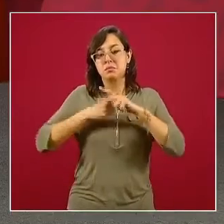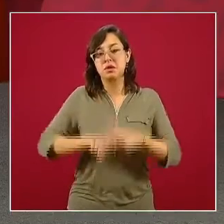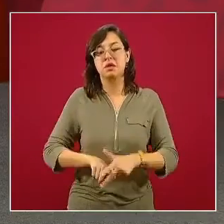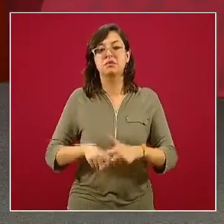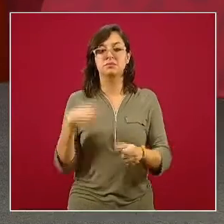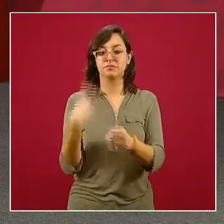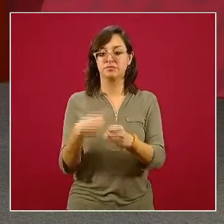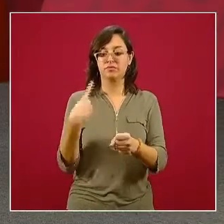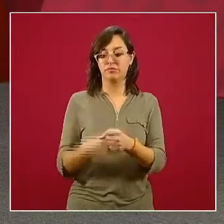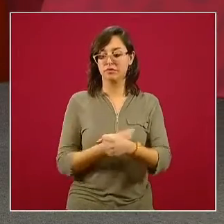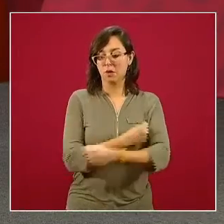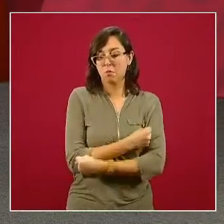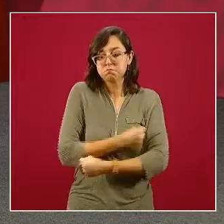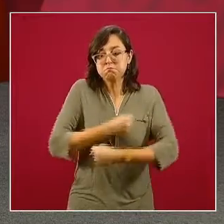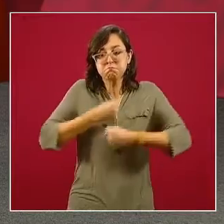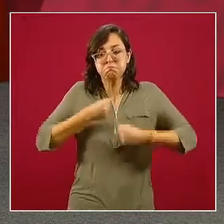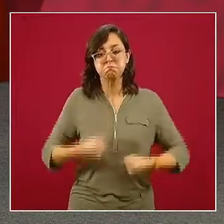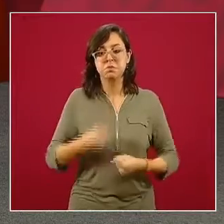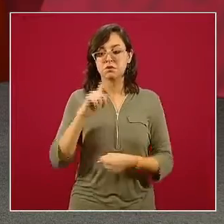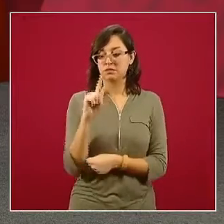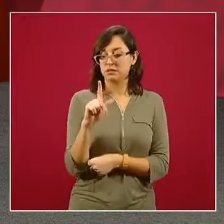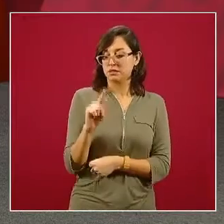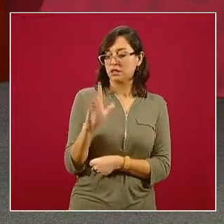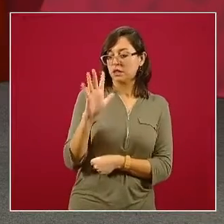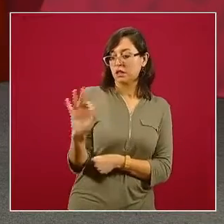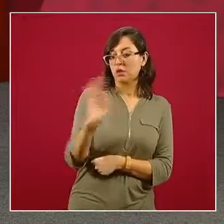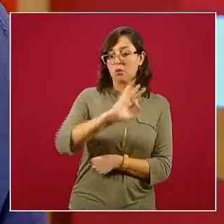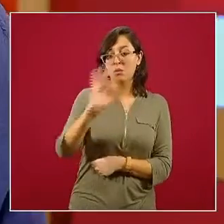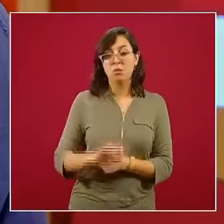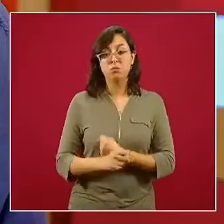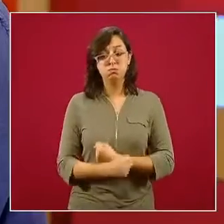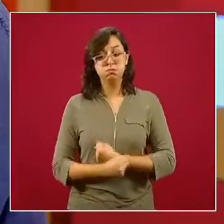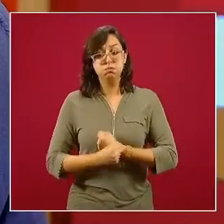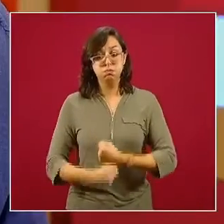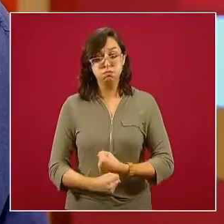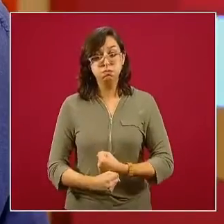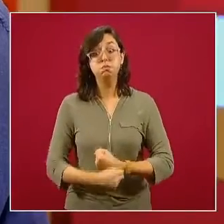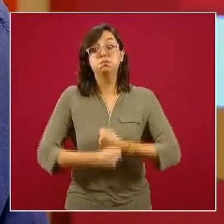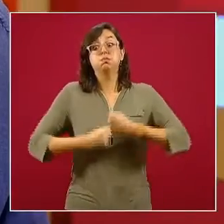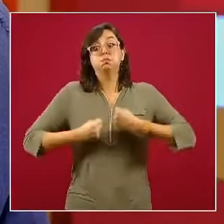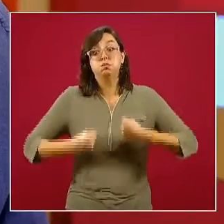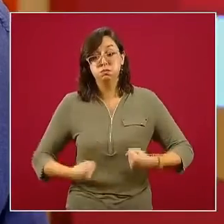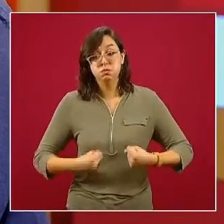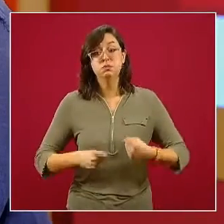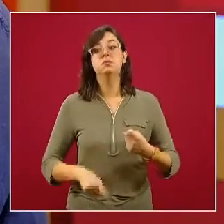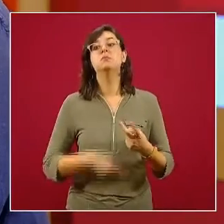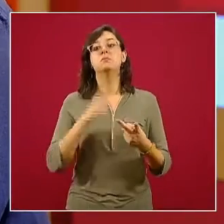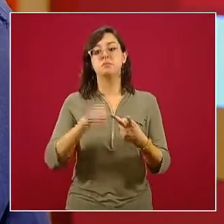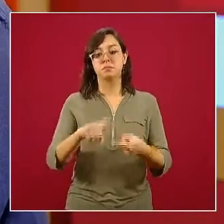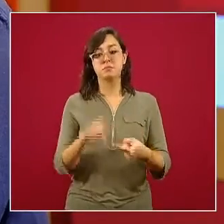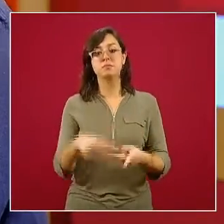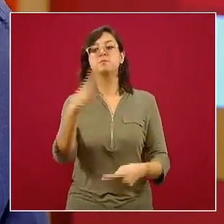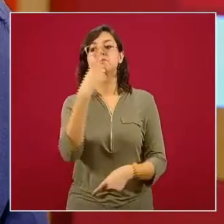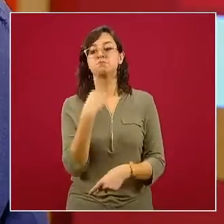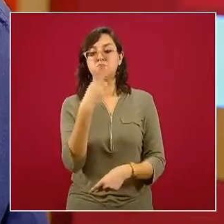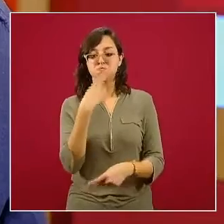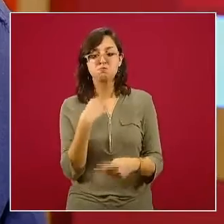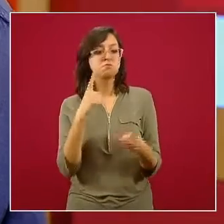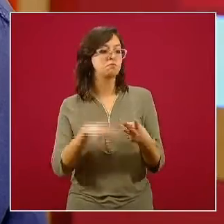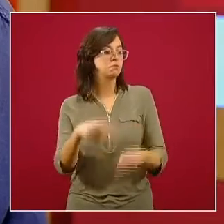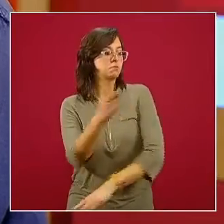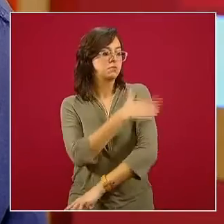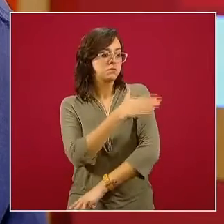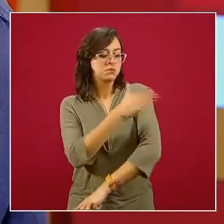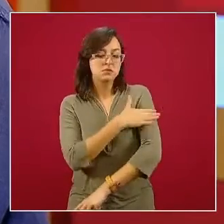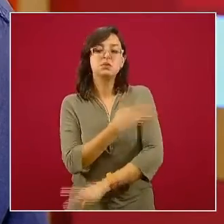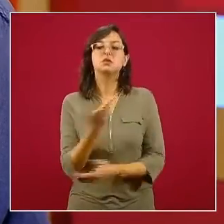obesidad, 75% de las personas mexicanas tienen sobrepeso u obesidad, y también la diabetes, la hipertensión, etcétera. Pero gracias